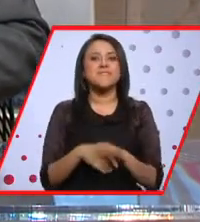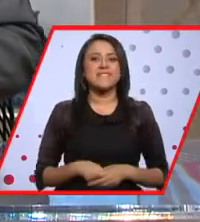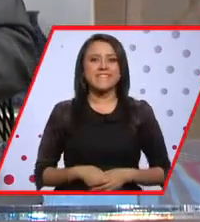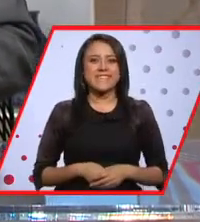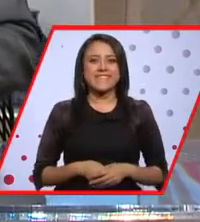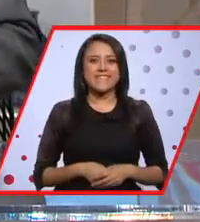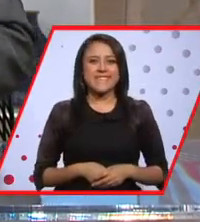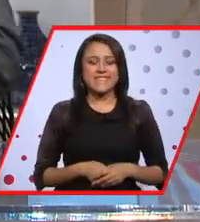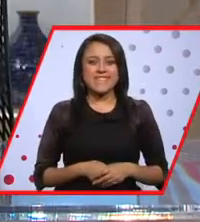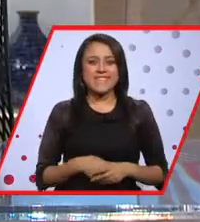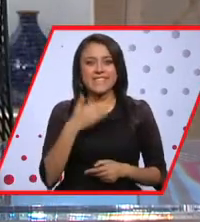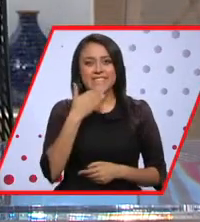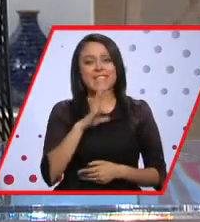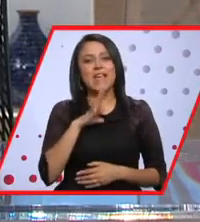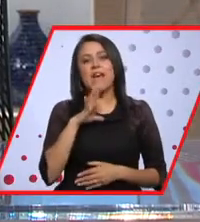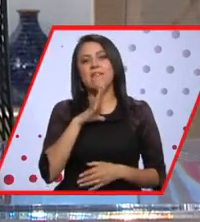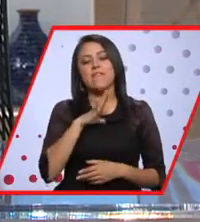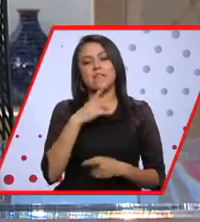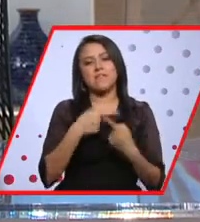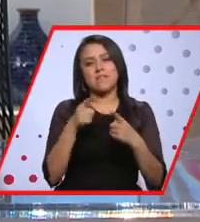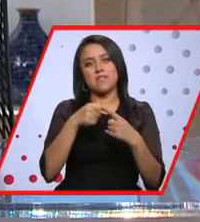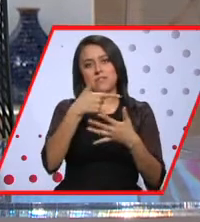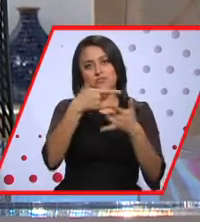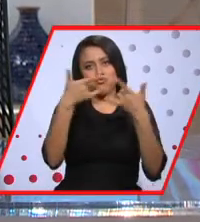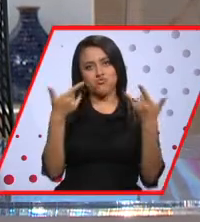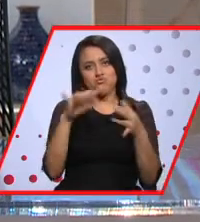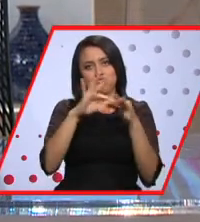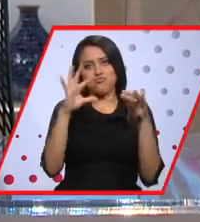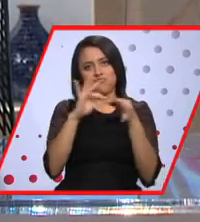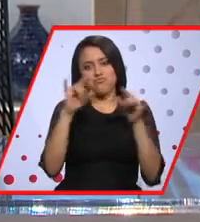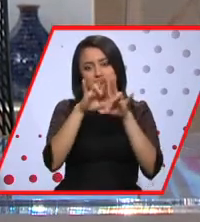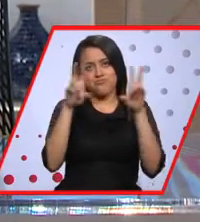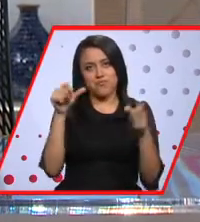pues nada, que muchas cosas que platicar el día de hoy, ¿verdad? Bueno.